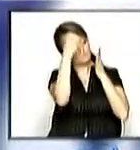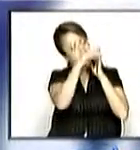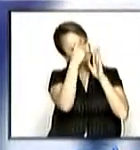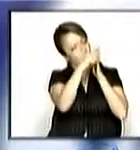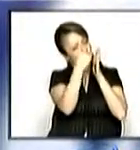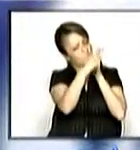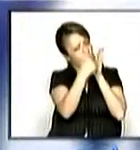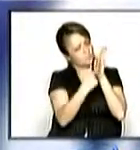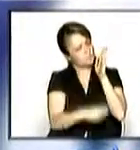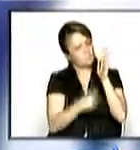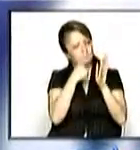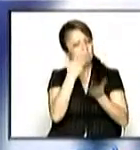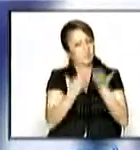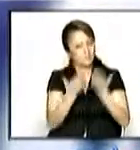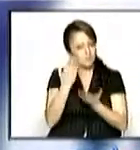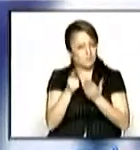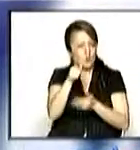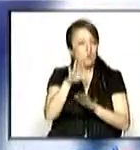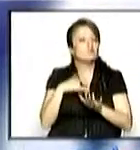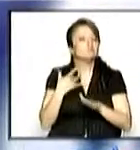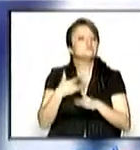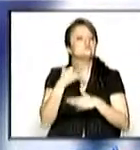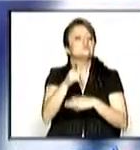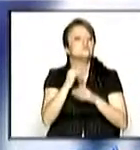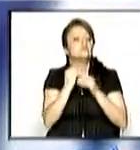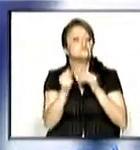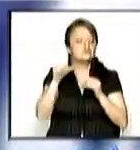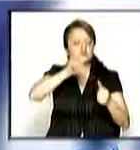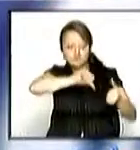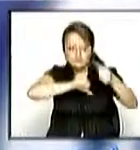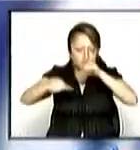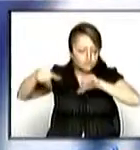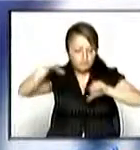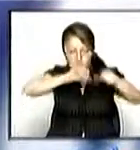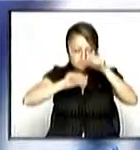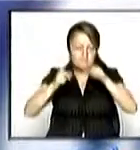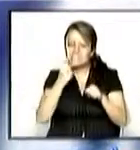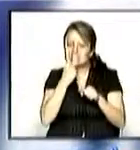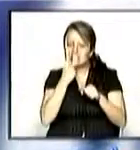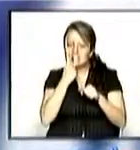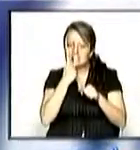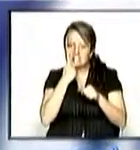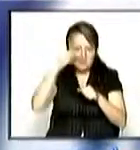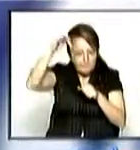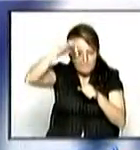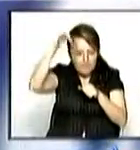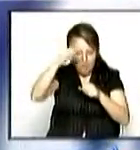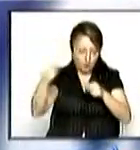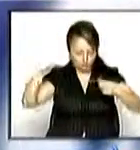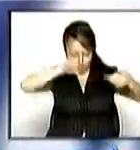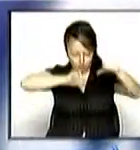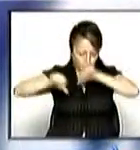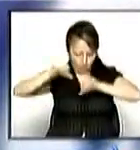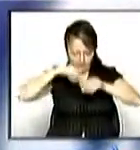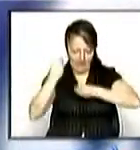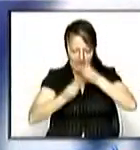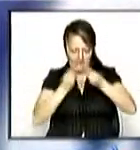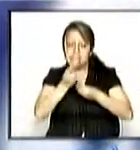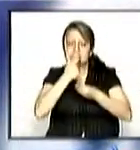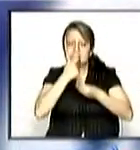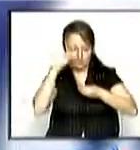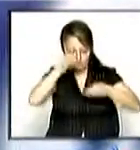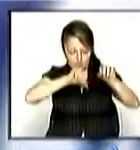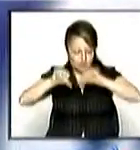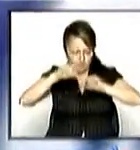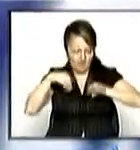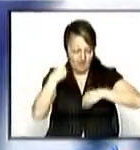metales. Nosotros medimos las aleaciones metales, somos muy minuciosos con nuestros laboratoristas, que son los que nos diseñan esto en los laboratorios